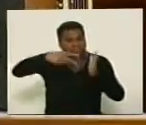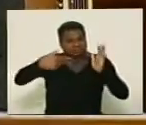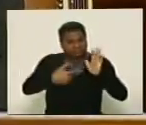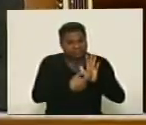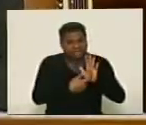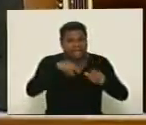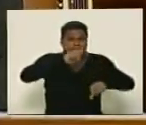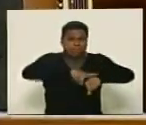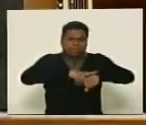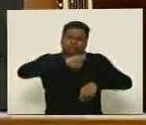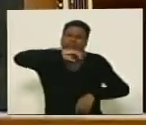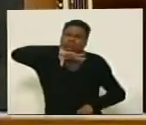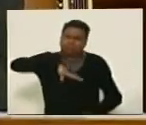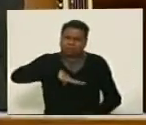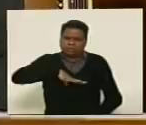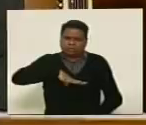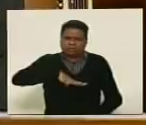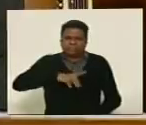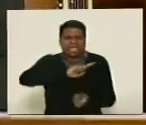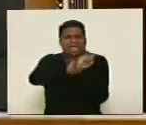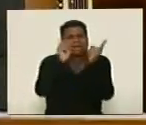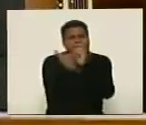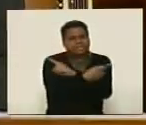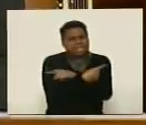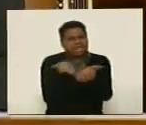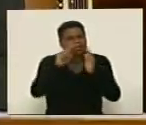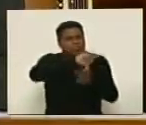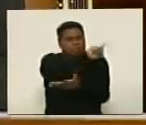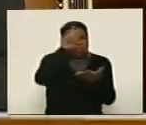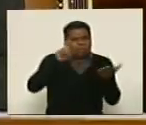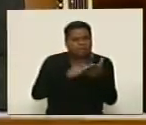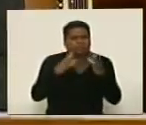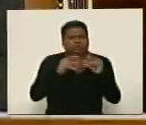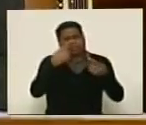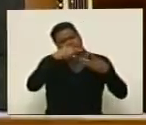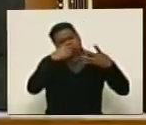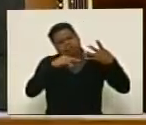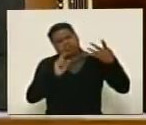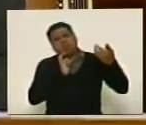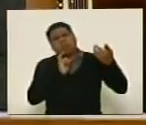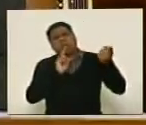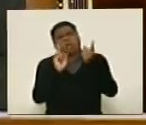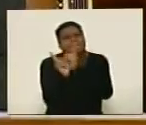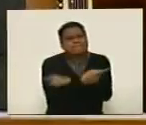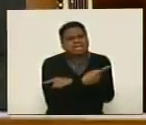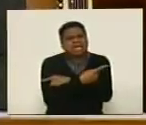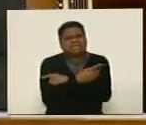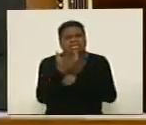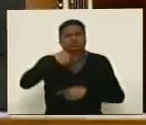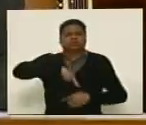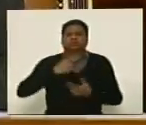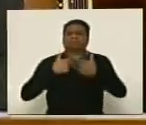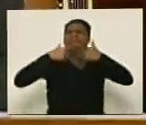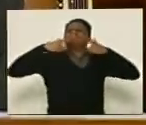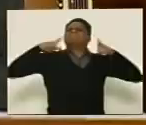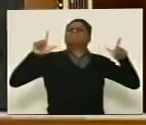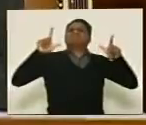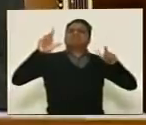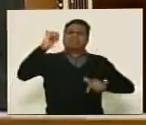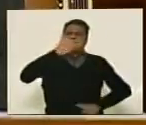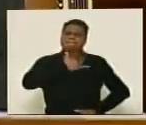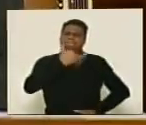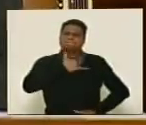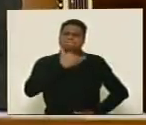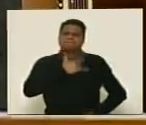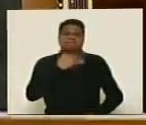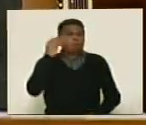momento histórico, es cambiar todo lo que debe ser cambiado, es emanciparnos por nosotros mismos y con